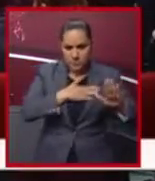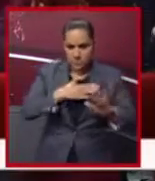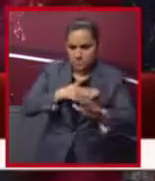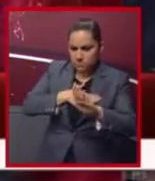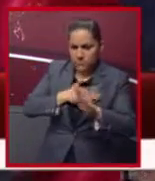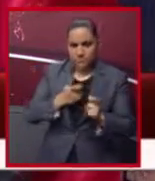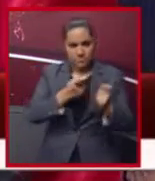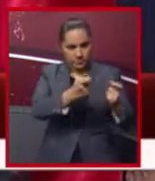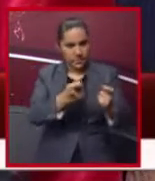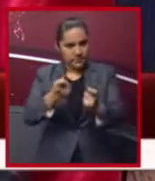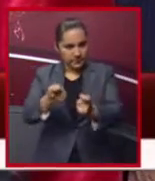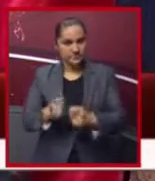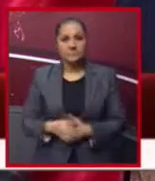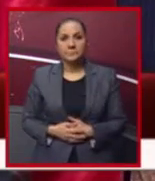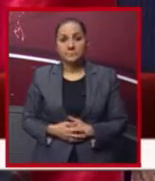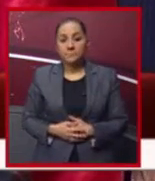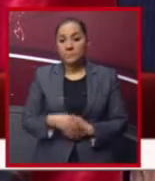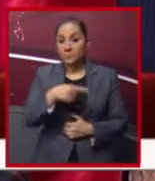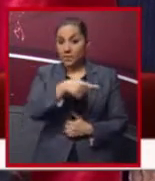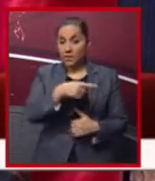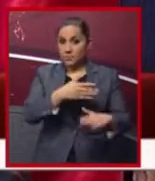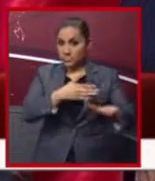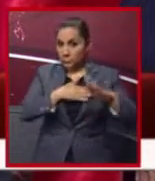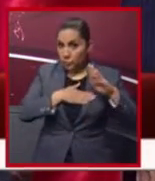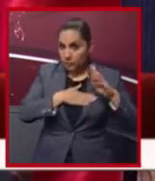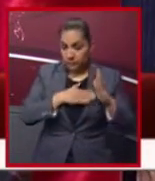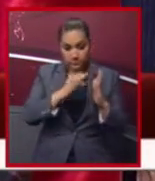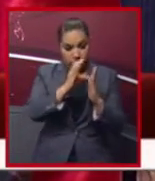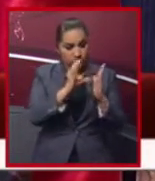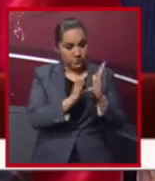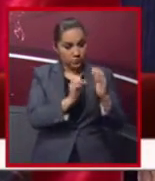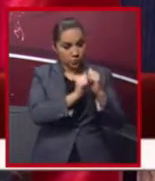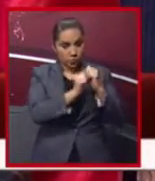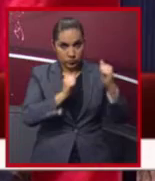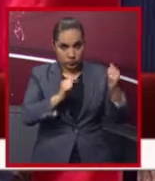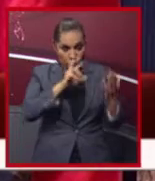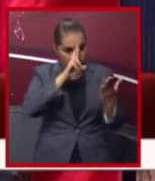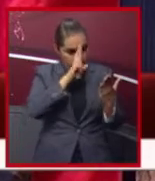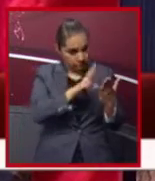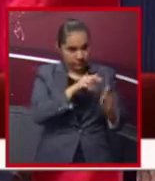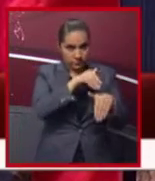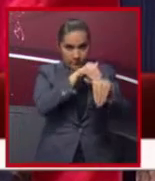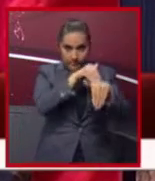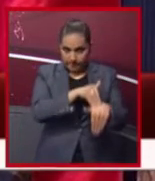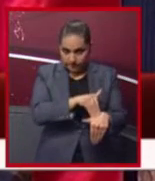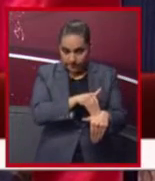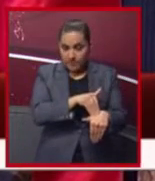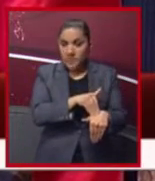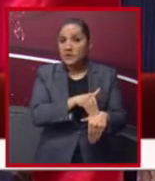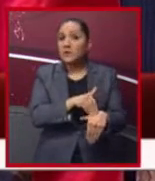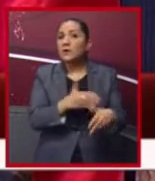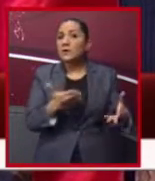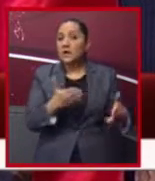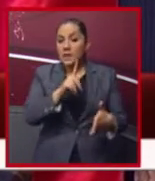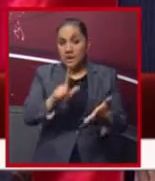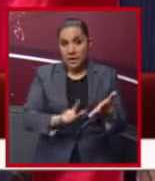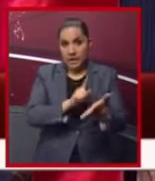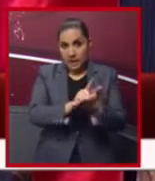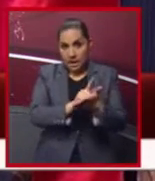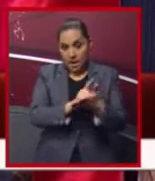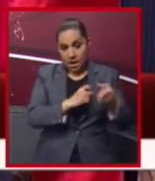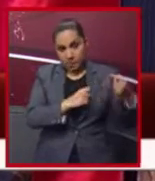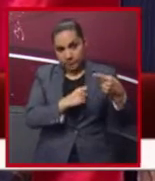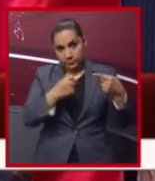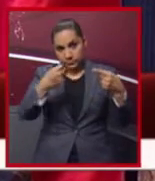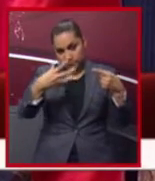Protestan guardar y hacer guardar la Constitución política de los Estados Unidos mexicanos y las leyes que